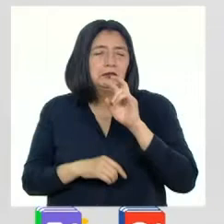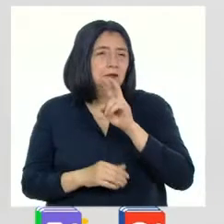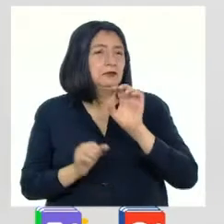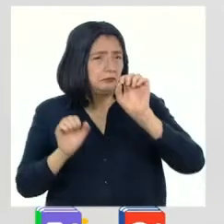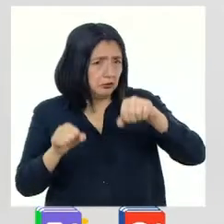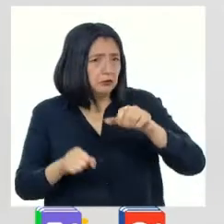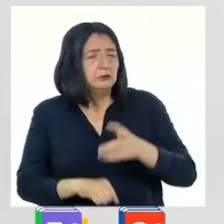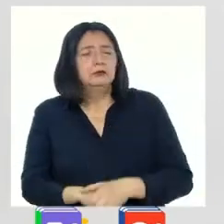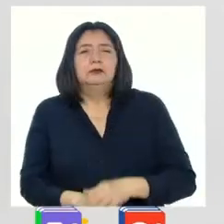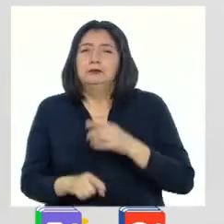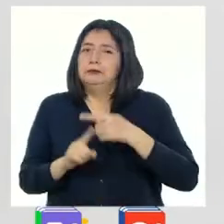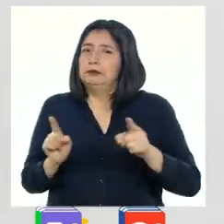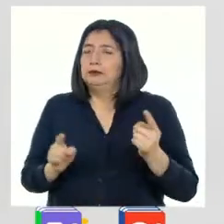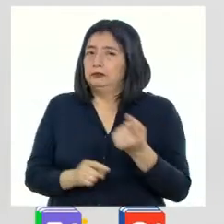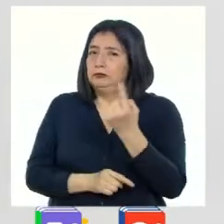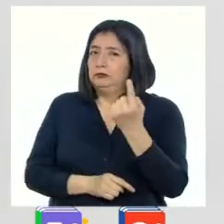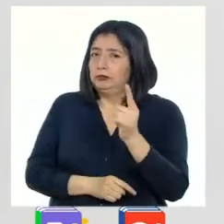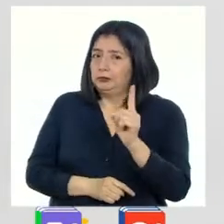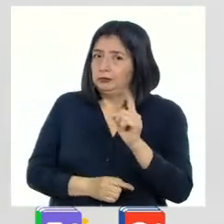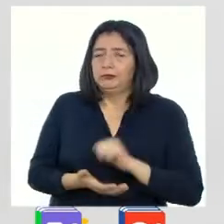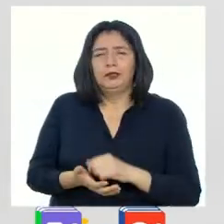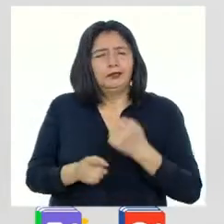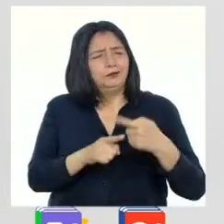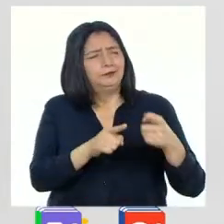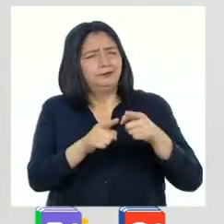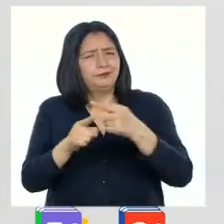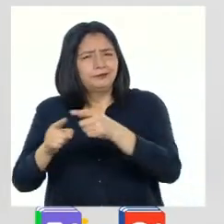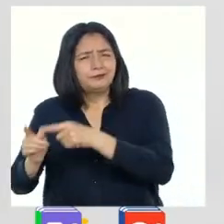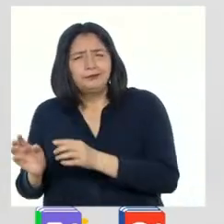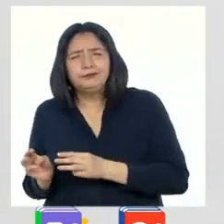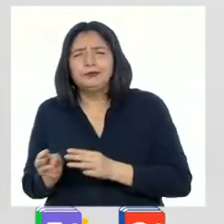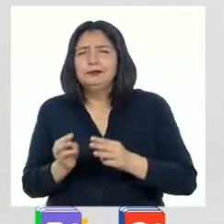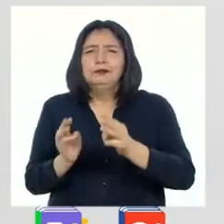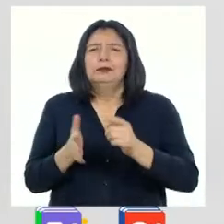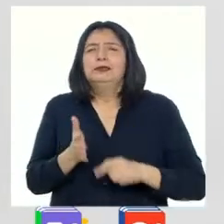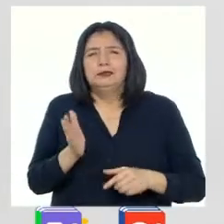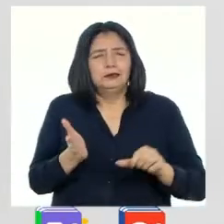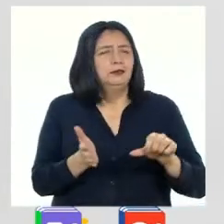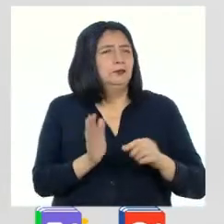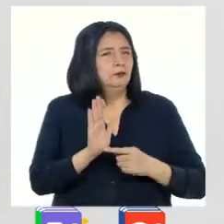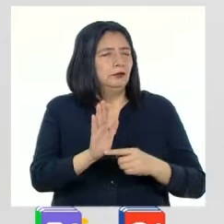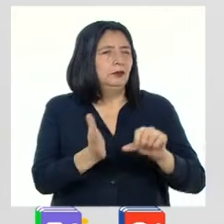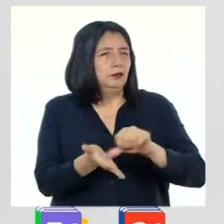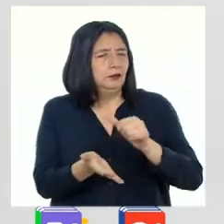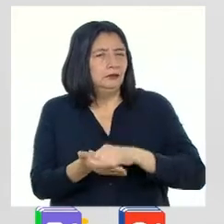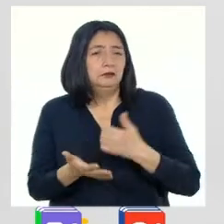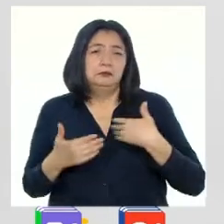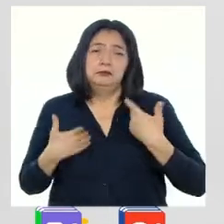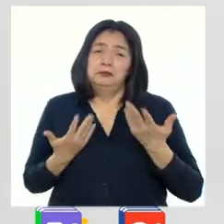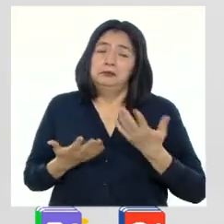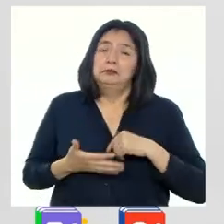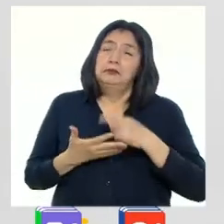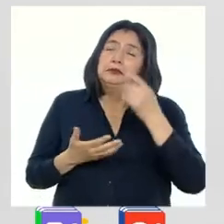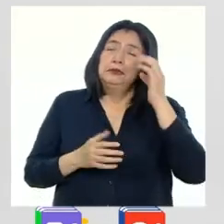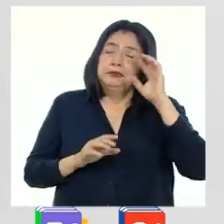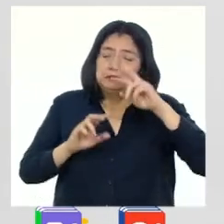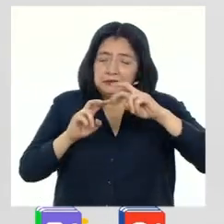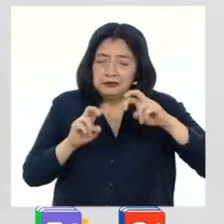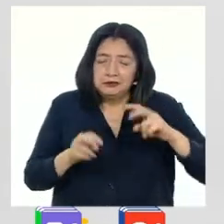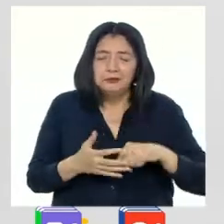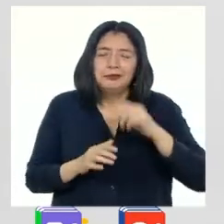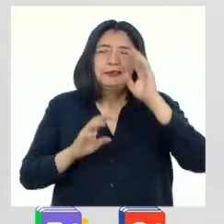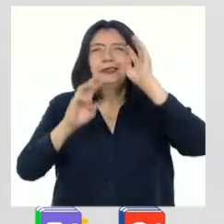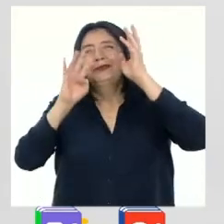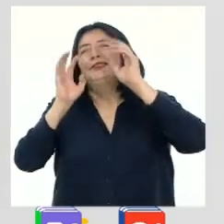Sí, Patti, pero no son las únicas. Hay muchas más formas de expresión artística. Pueden explorar y dejarse llevar por